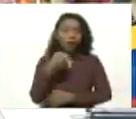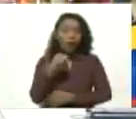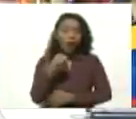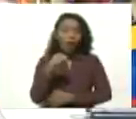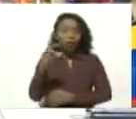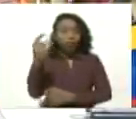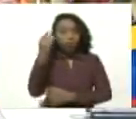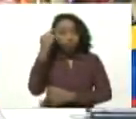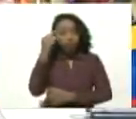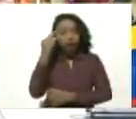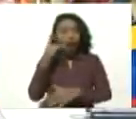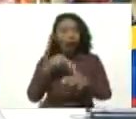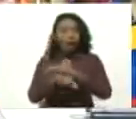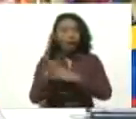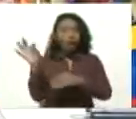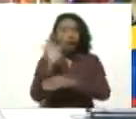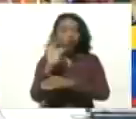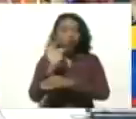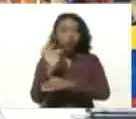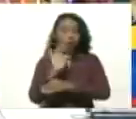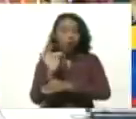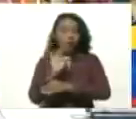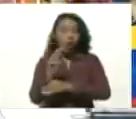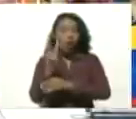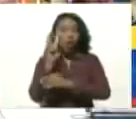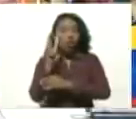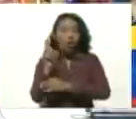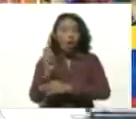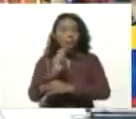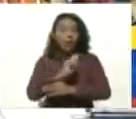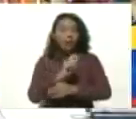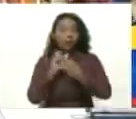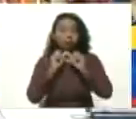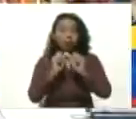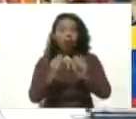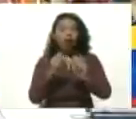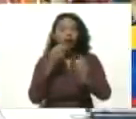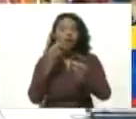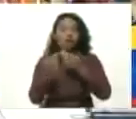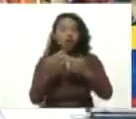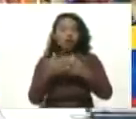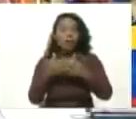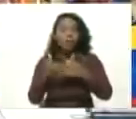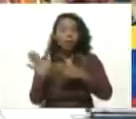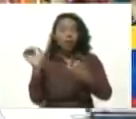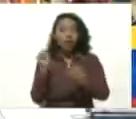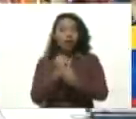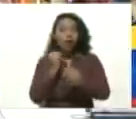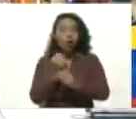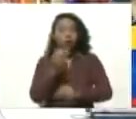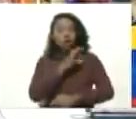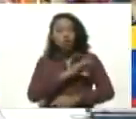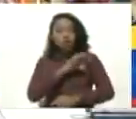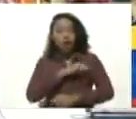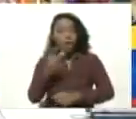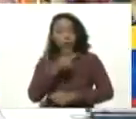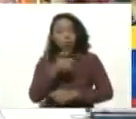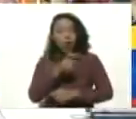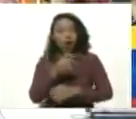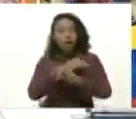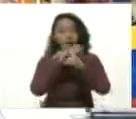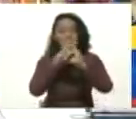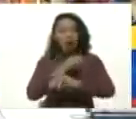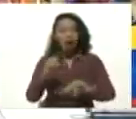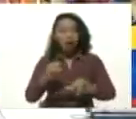día en que entre en funcionamiento los 2 meses continuos de flexibilización laboral, social, en búsqueda de la